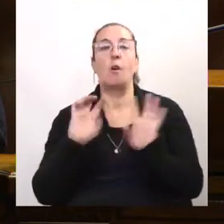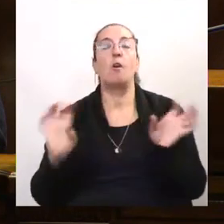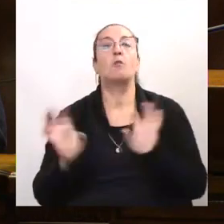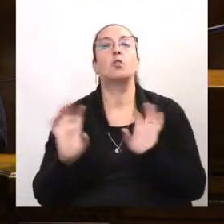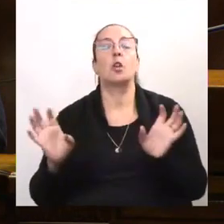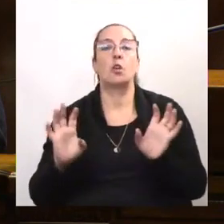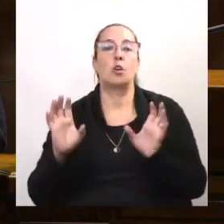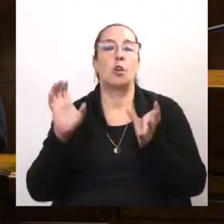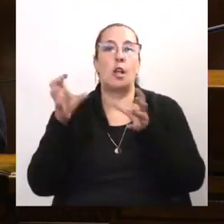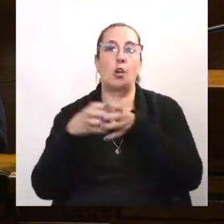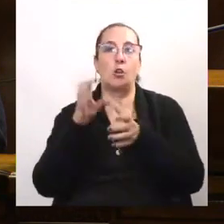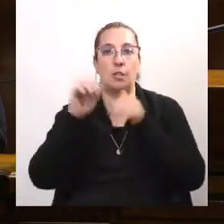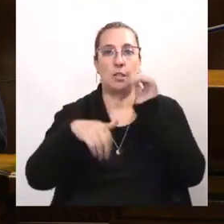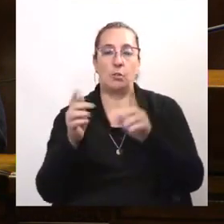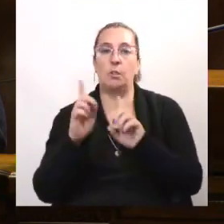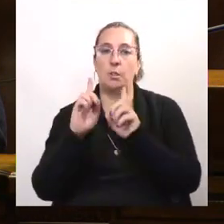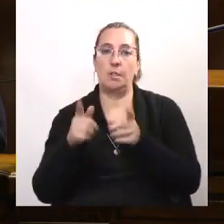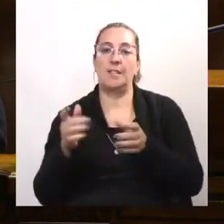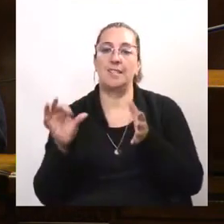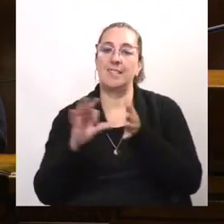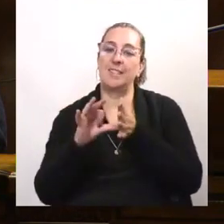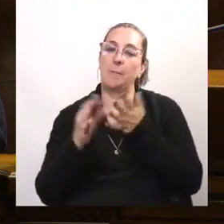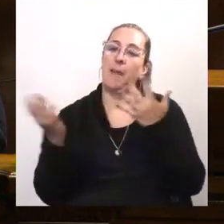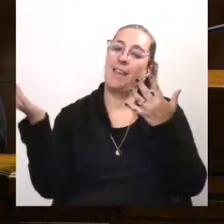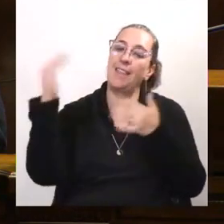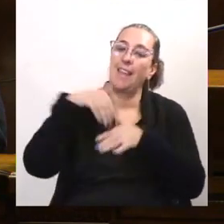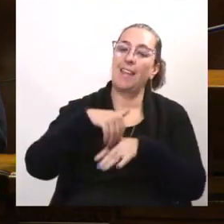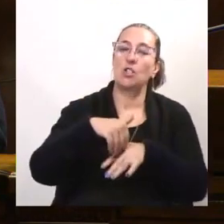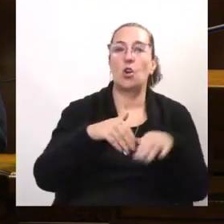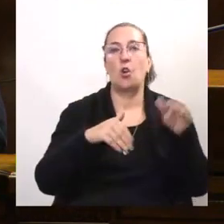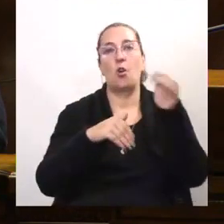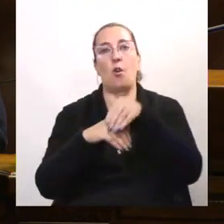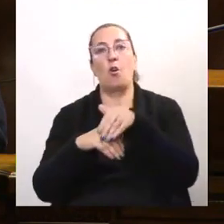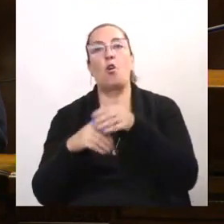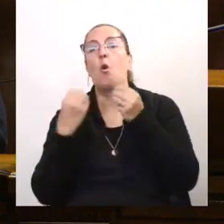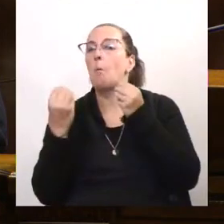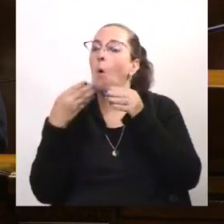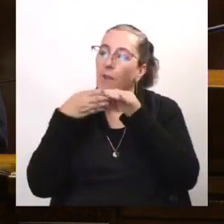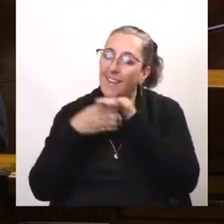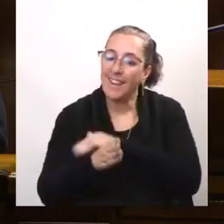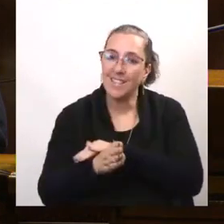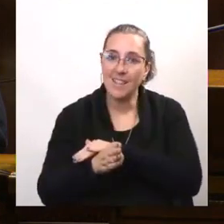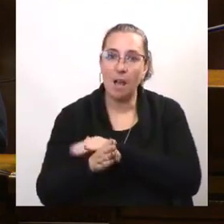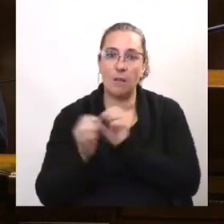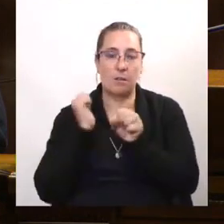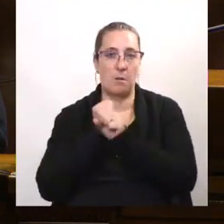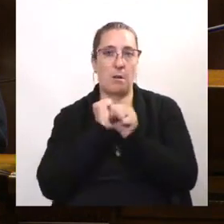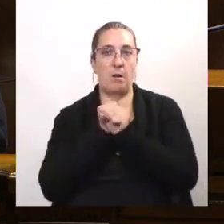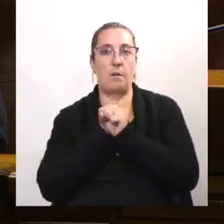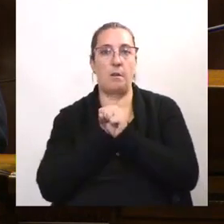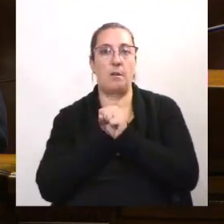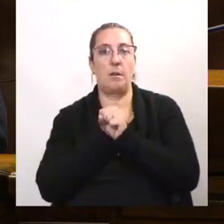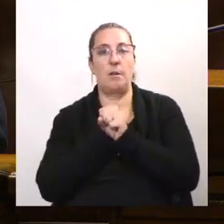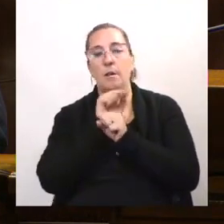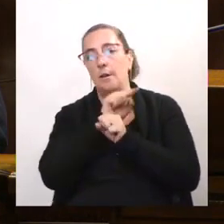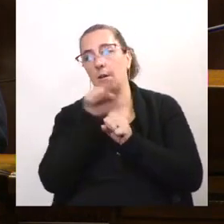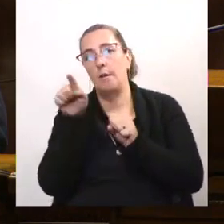la Corte, el particular sistema de integración de funcionarios, cómo se ingresa a la Corte. Aquellos que los funcionarios